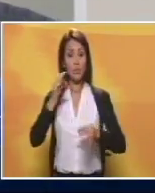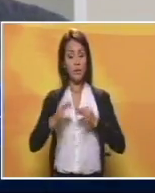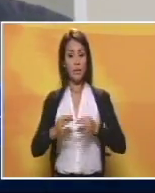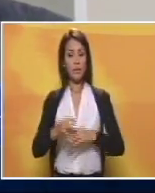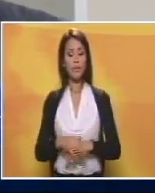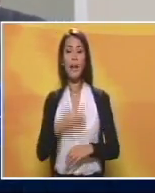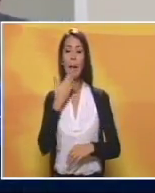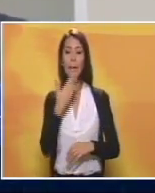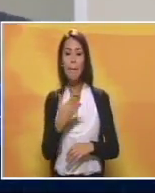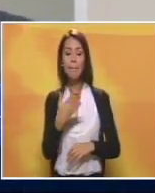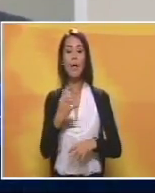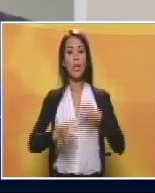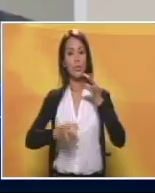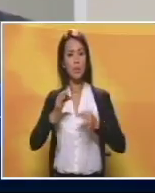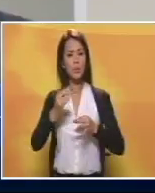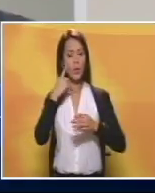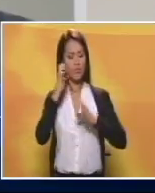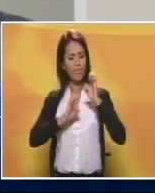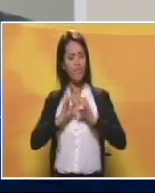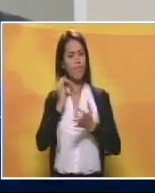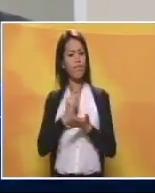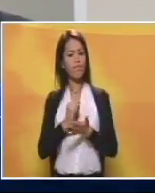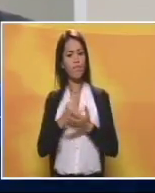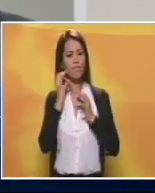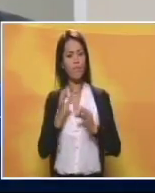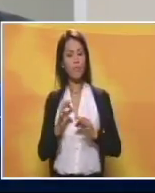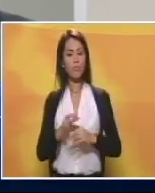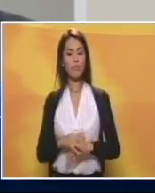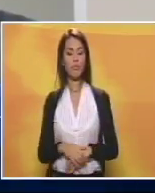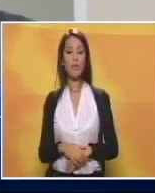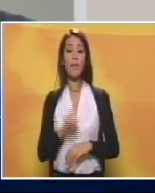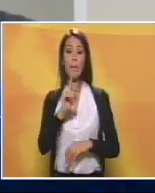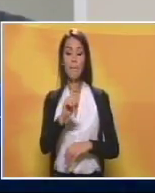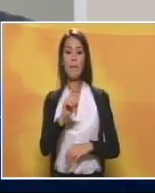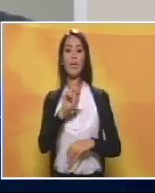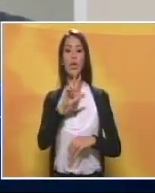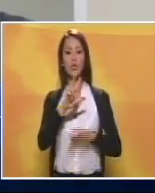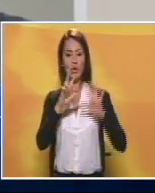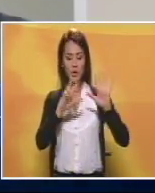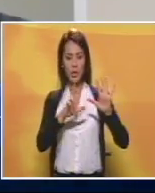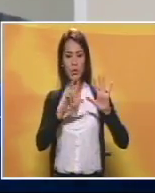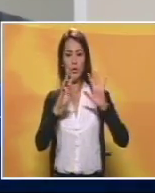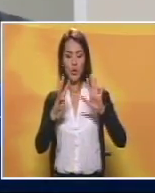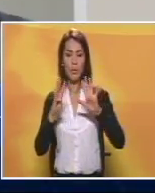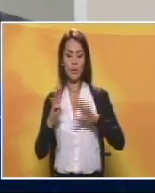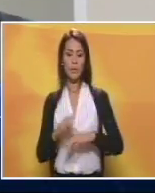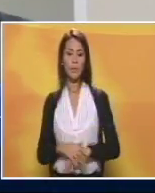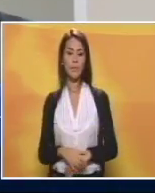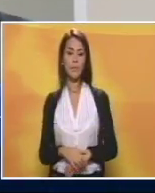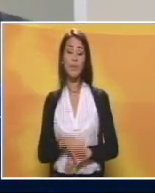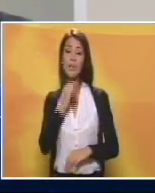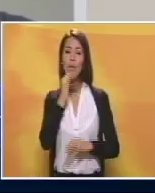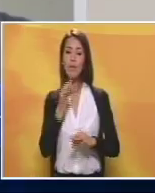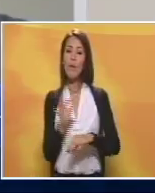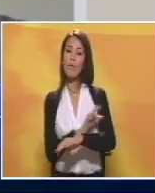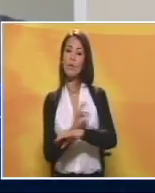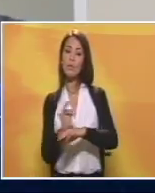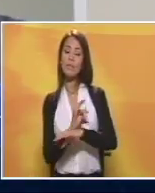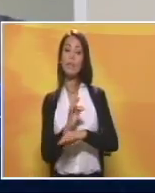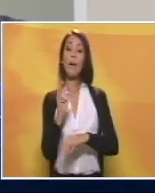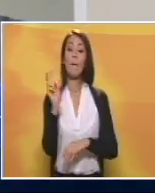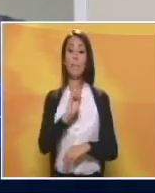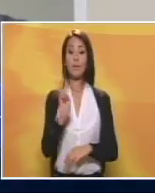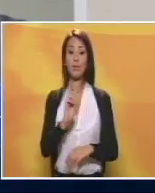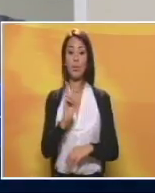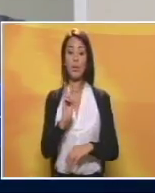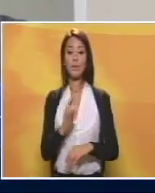en la que pide al tribunal que valide legalmente el laudo arbitral de 1899 relacionado con la disputa fronteriza con Venezuela